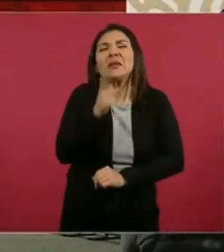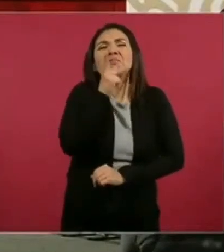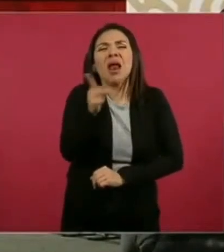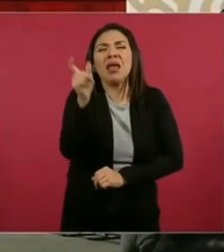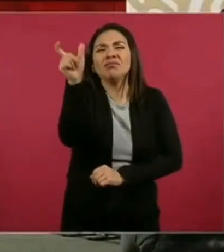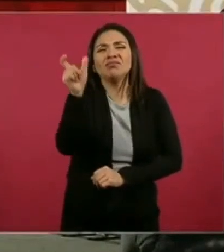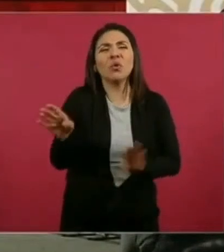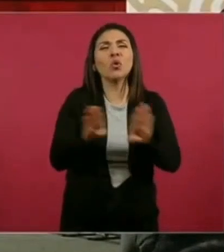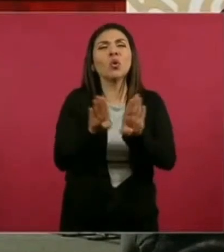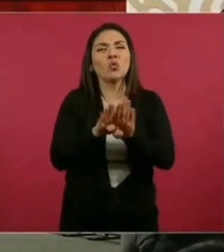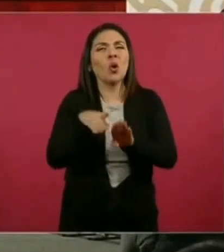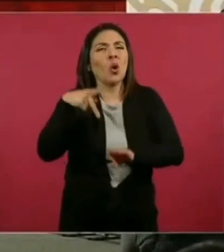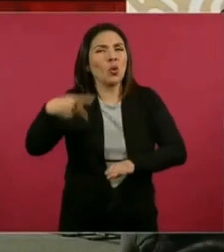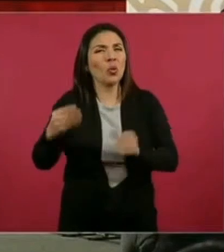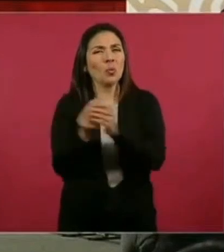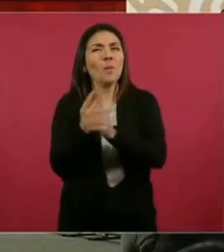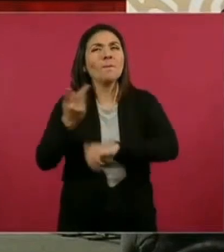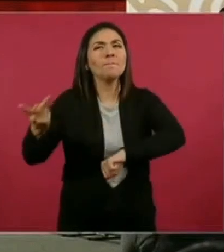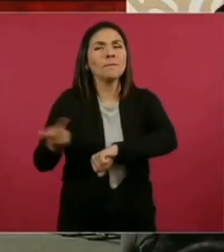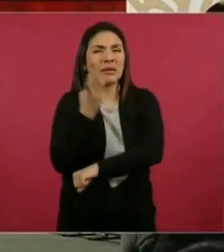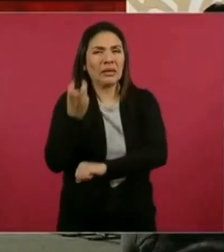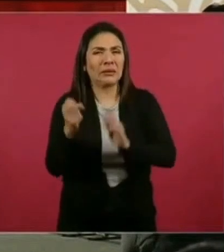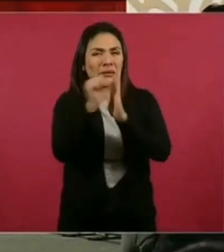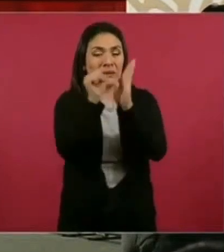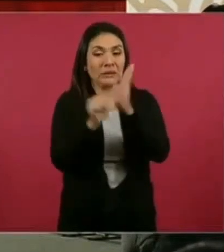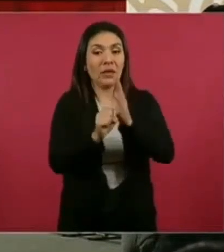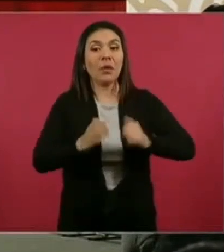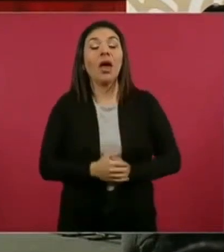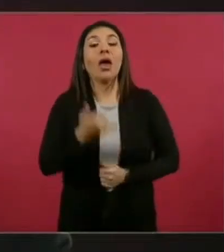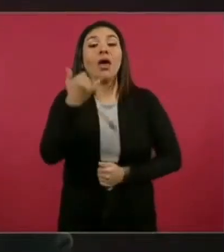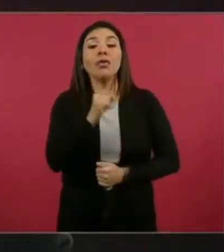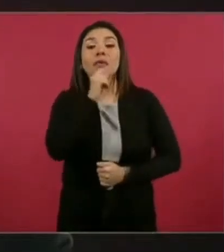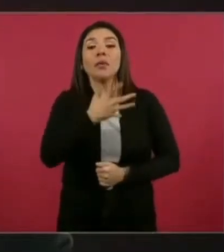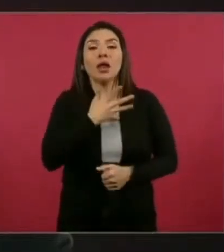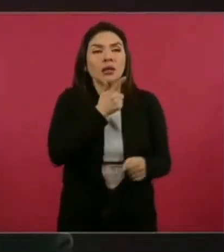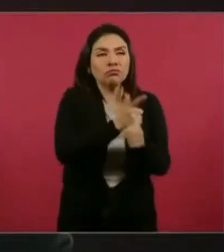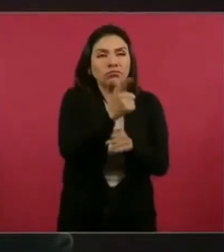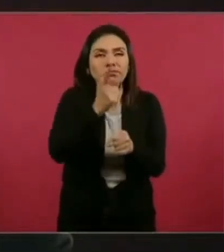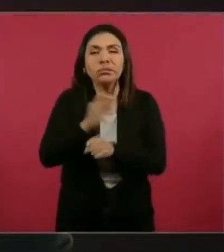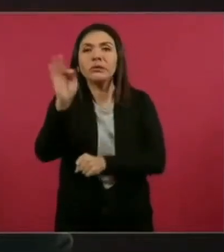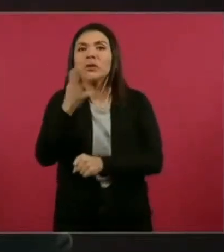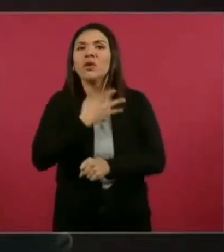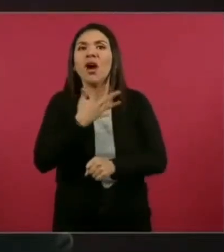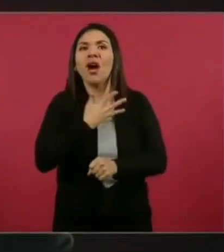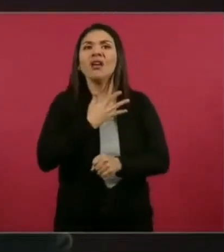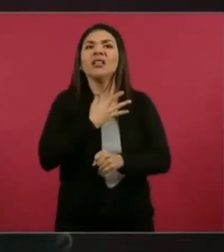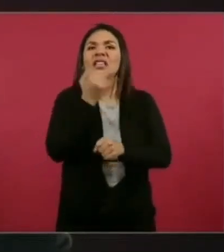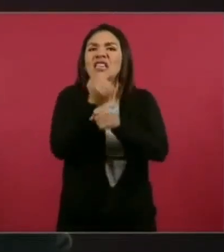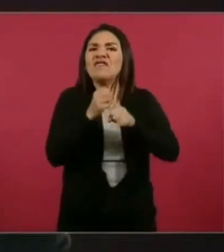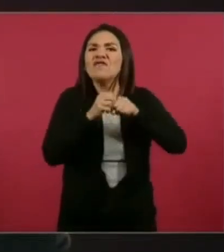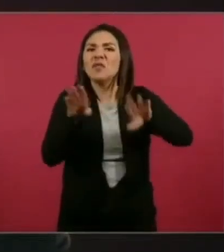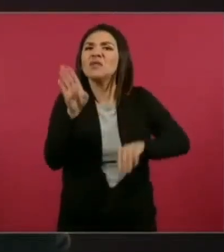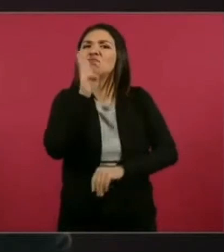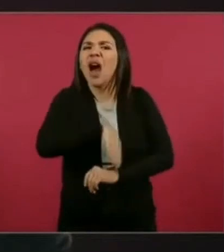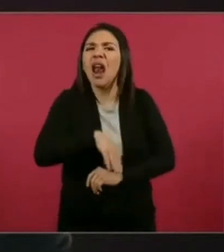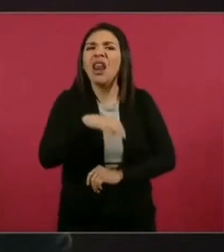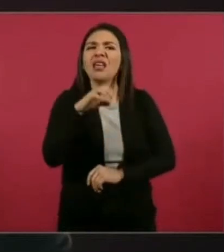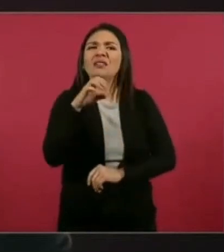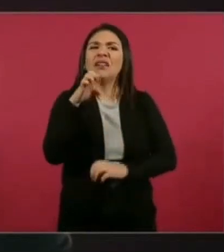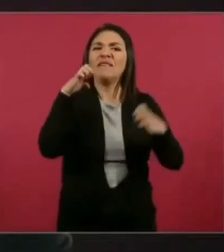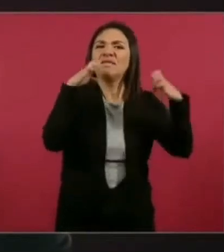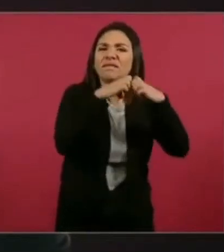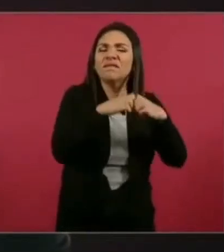lo que se vio en particular en este sistema, y la identificación de tráfico malicioso y bloqueo de manera proactiva.